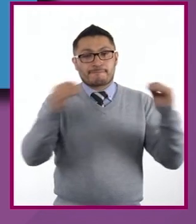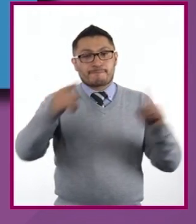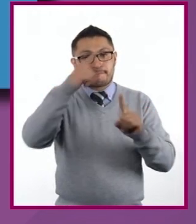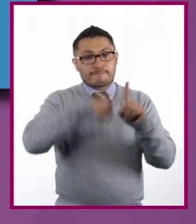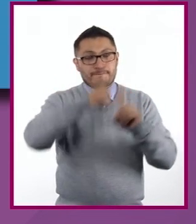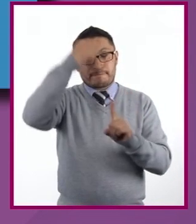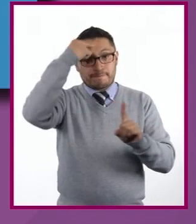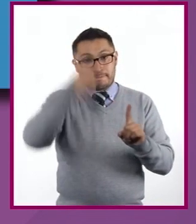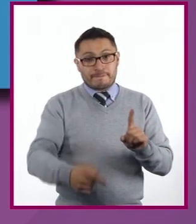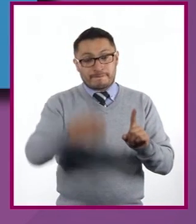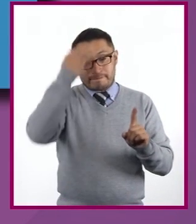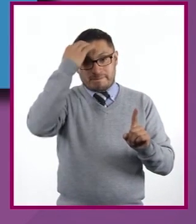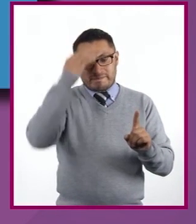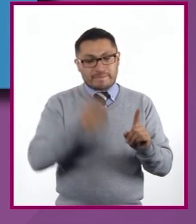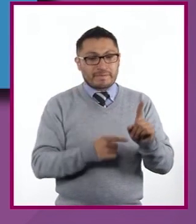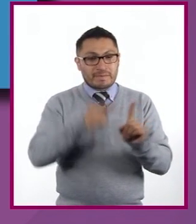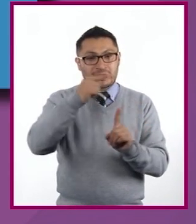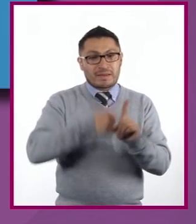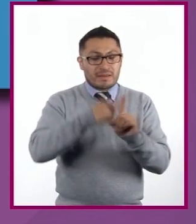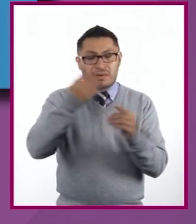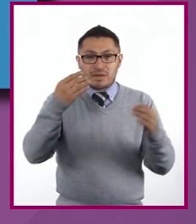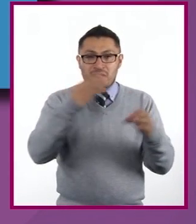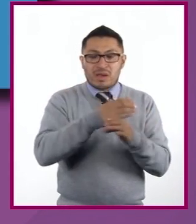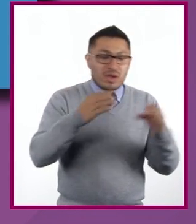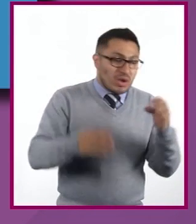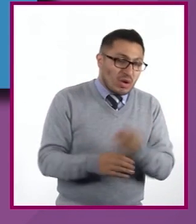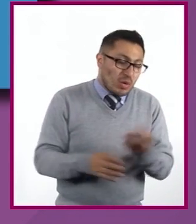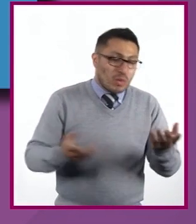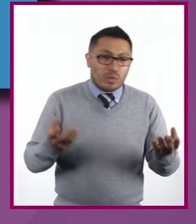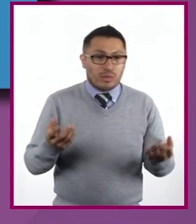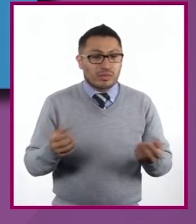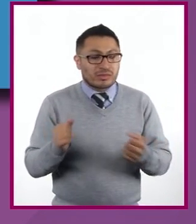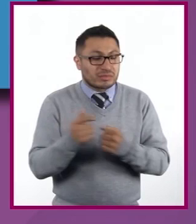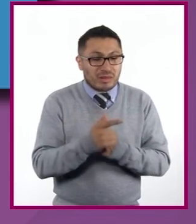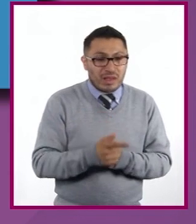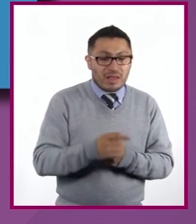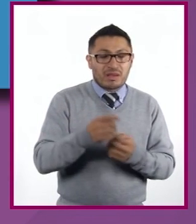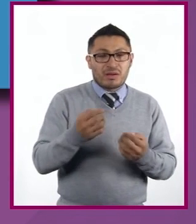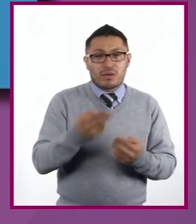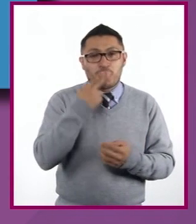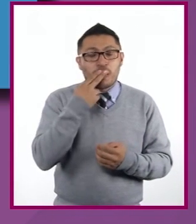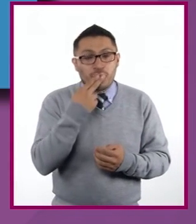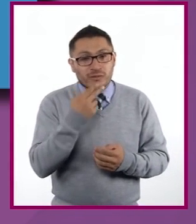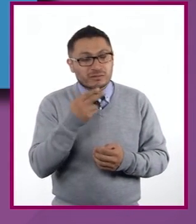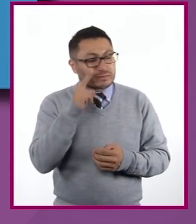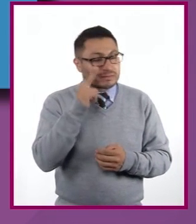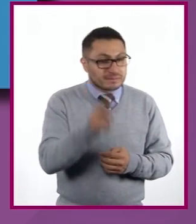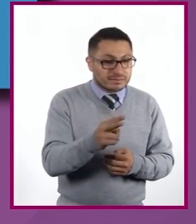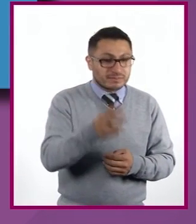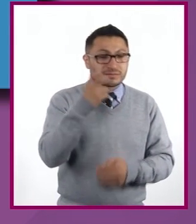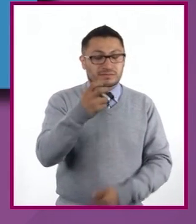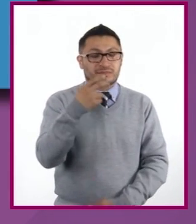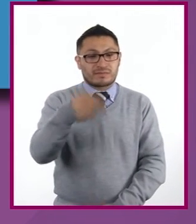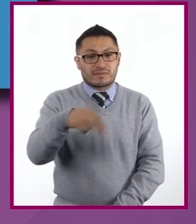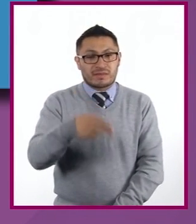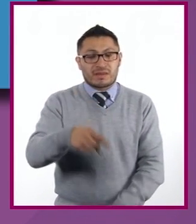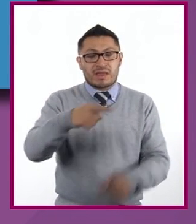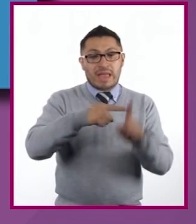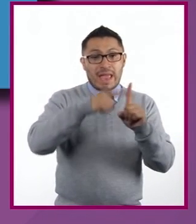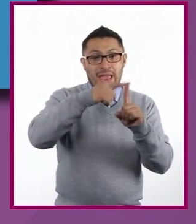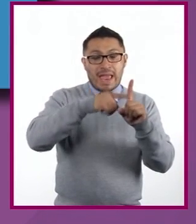para conocer la temperatura de una sustancia o de un cuerpo mediante un dispositivo. Este dispositivo es